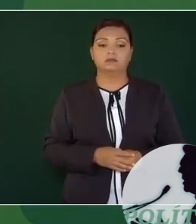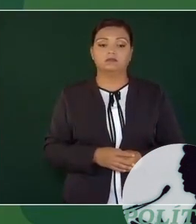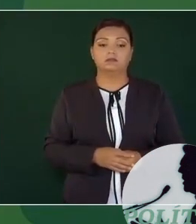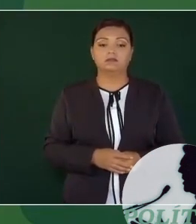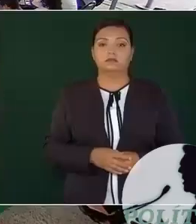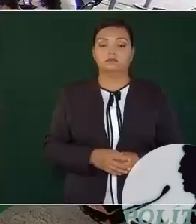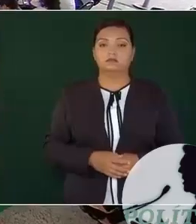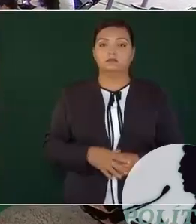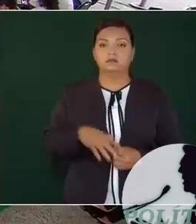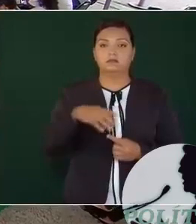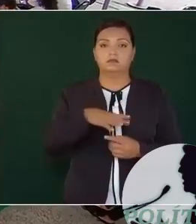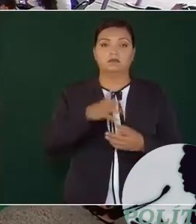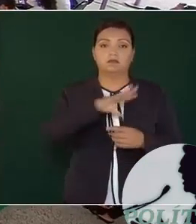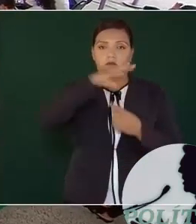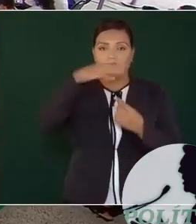mal aconsejan